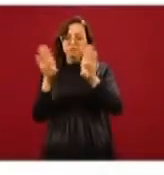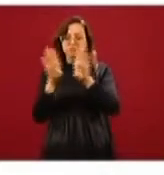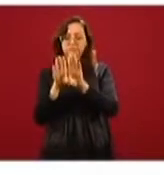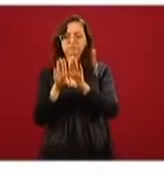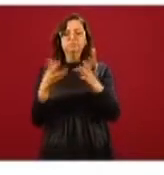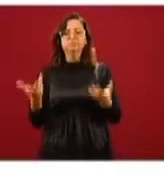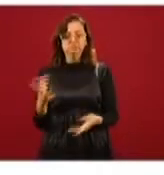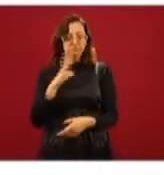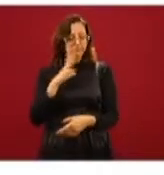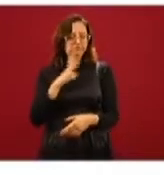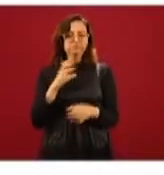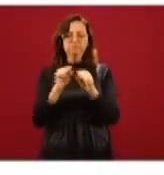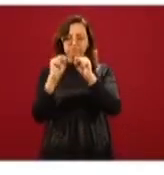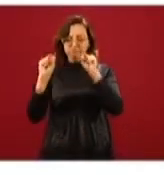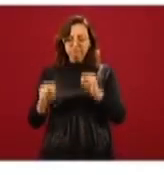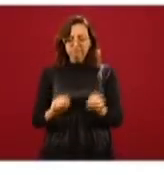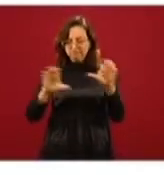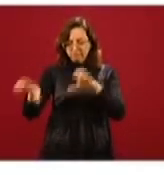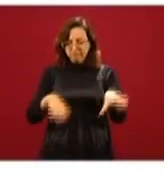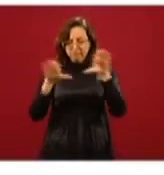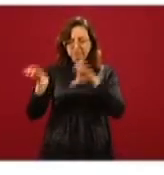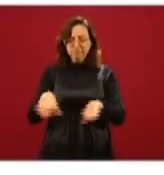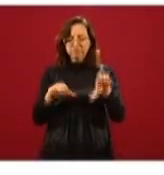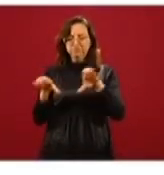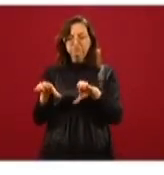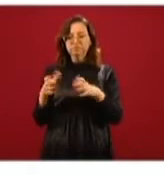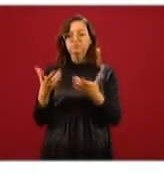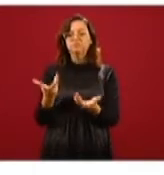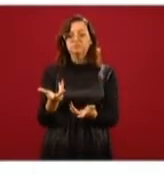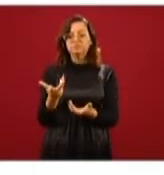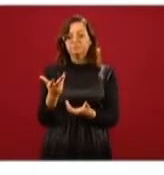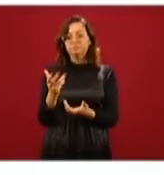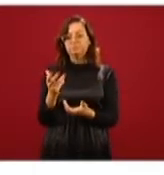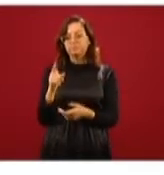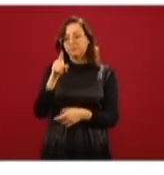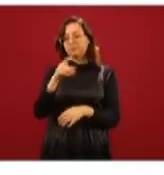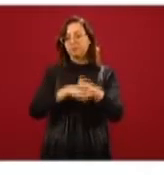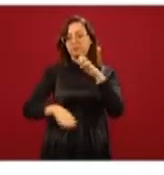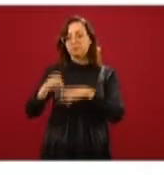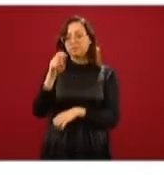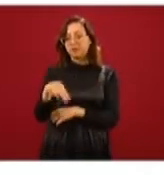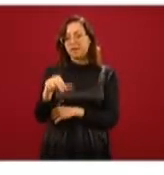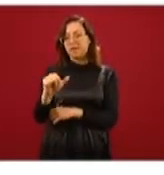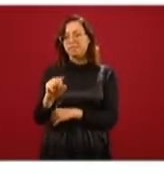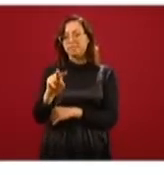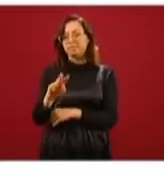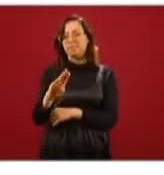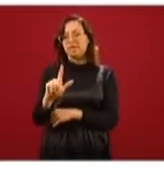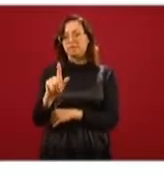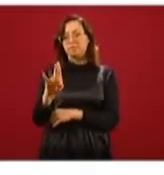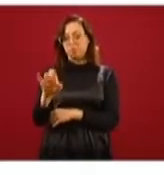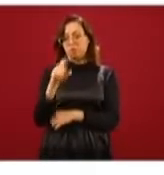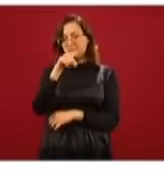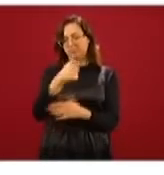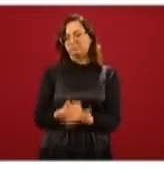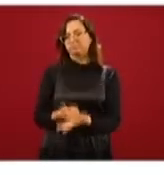de alta precisión, de simulación acelerada, que se tienen con NavBlue, la empresa que nos ha ayudado en el proceso de consultoría.